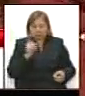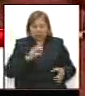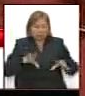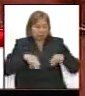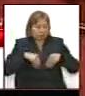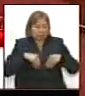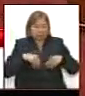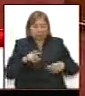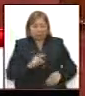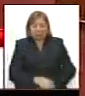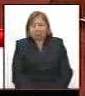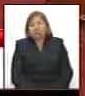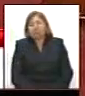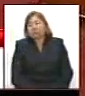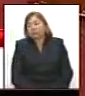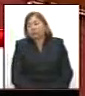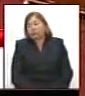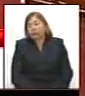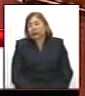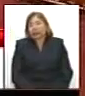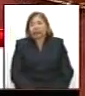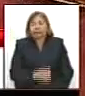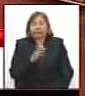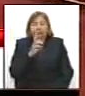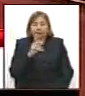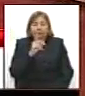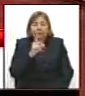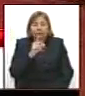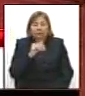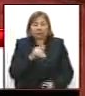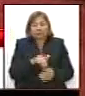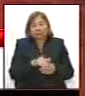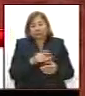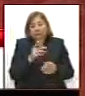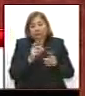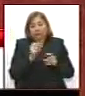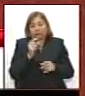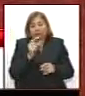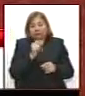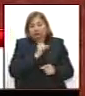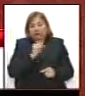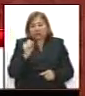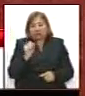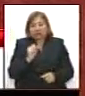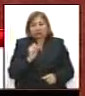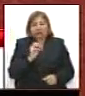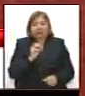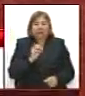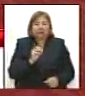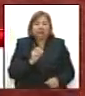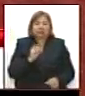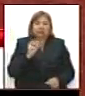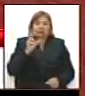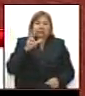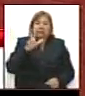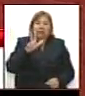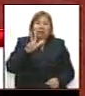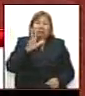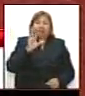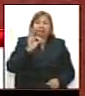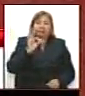aprobación. 31 votos solamente consiguió a favor, 11 en contra y se produjeron